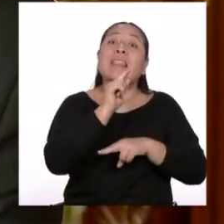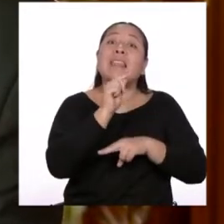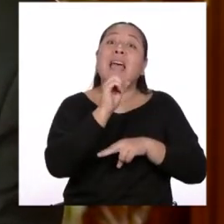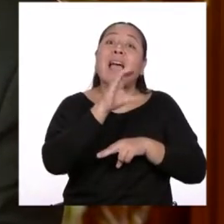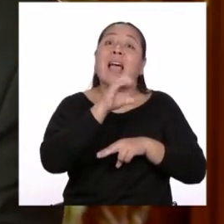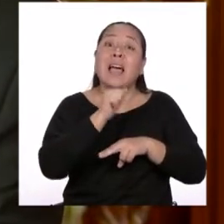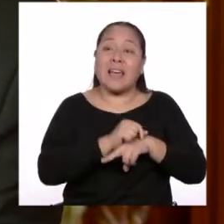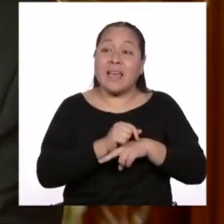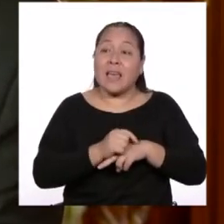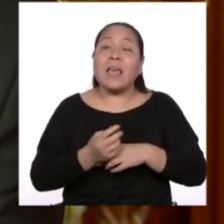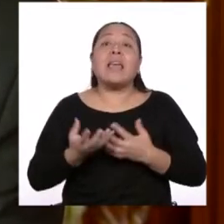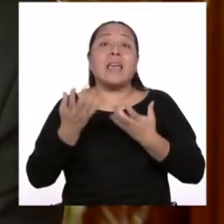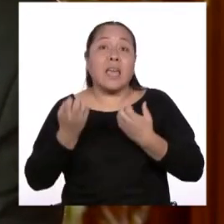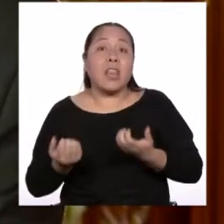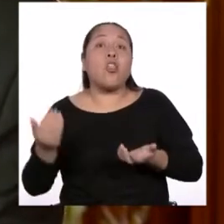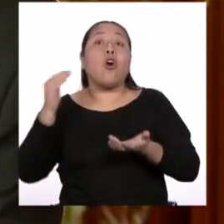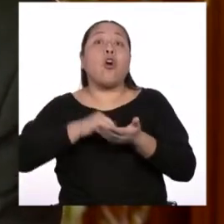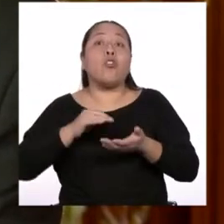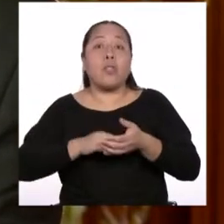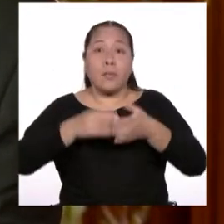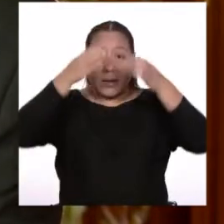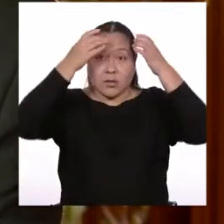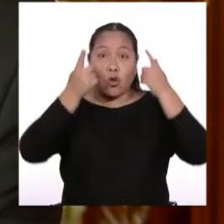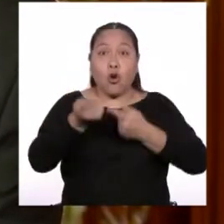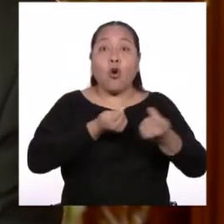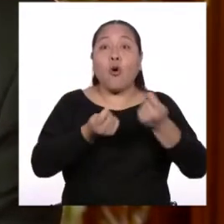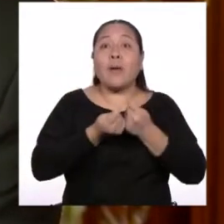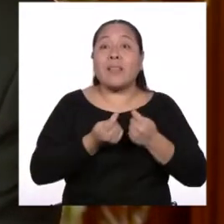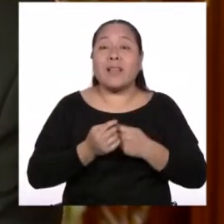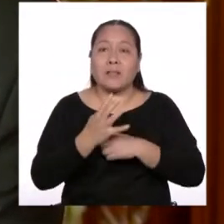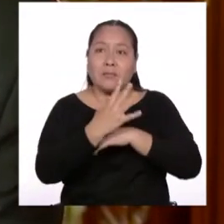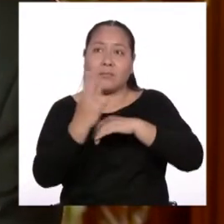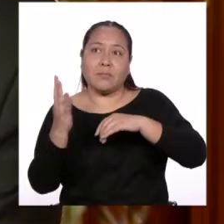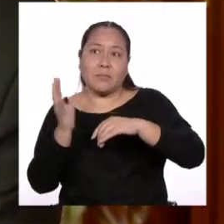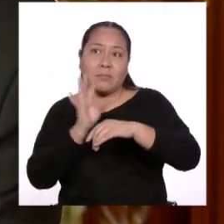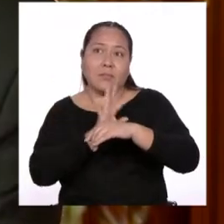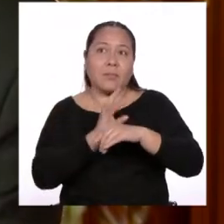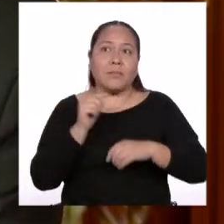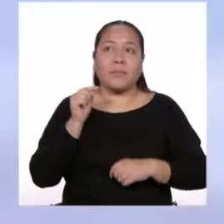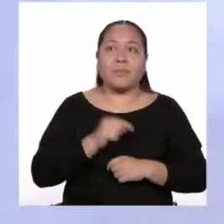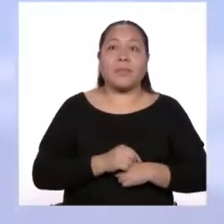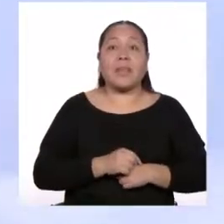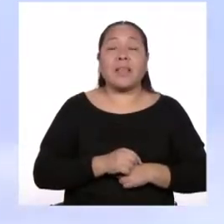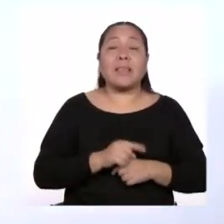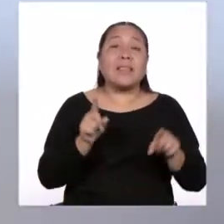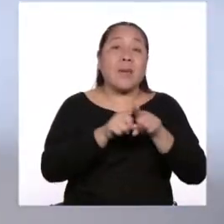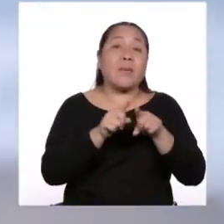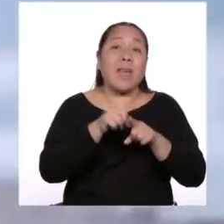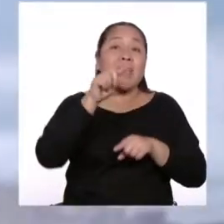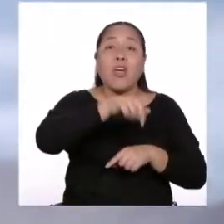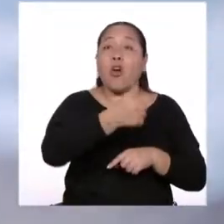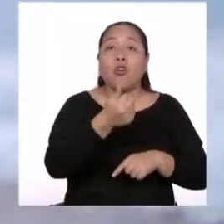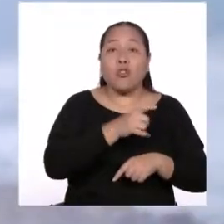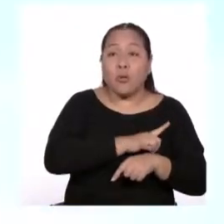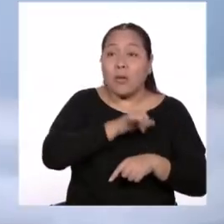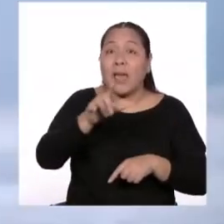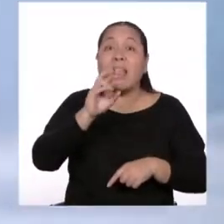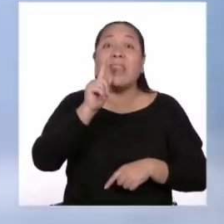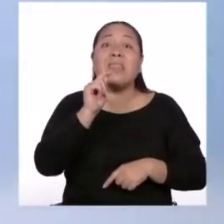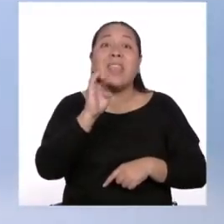se inicia obviamente otro viaje, que es la telemaquia, el viaje Telémaco.